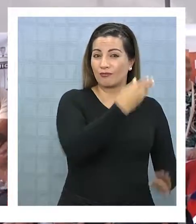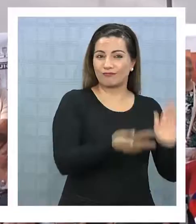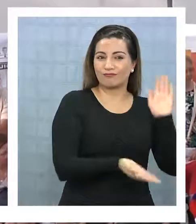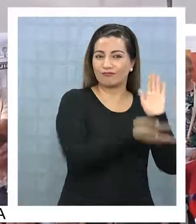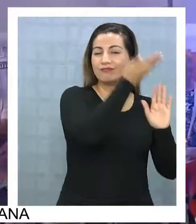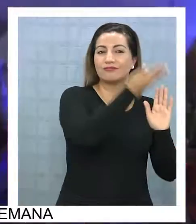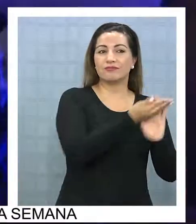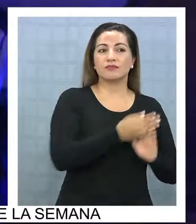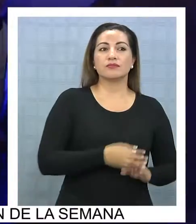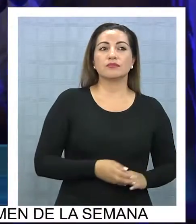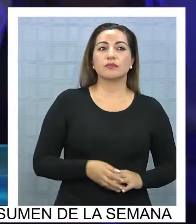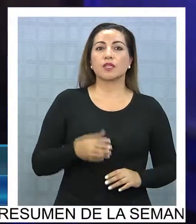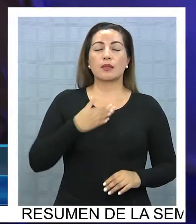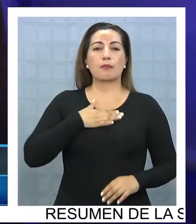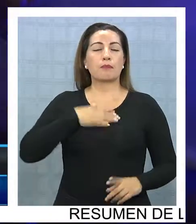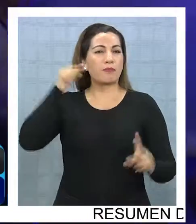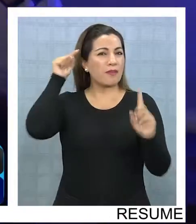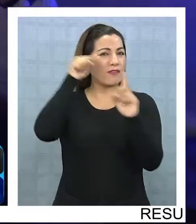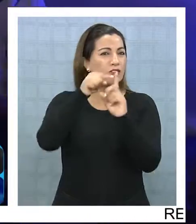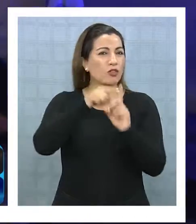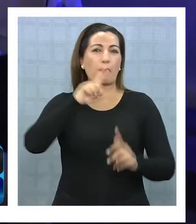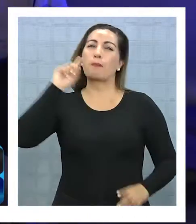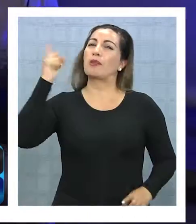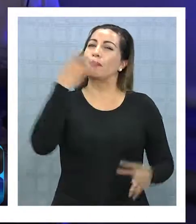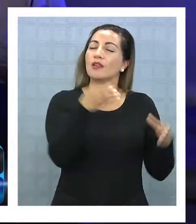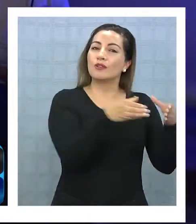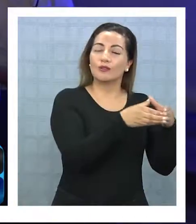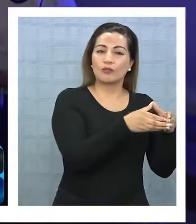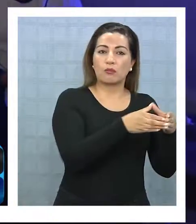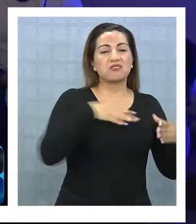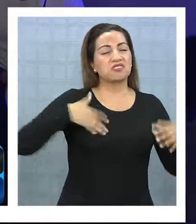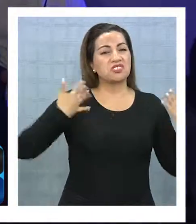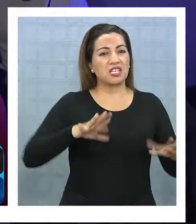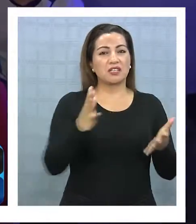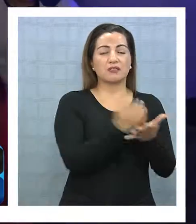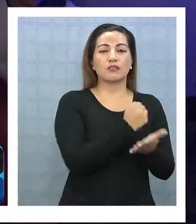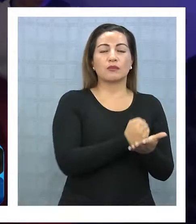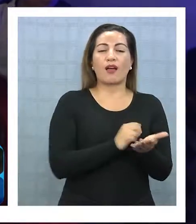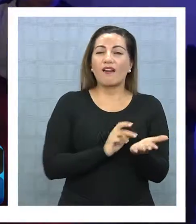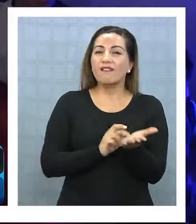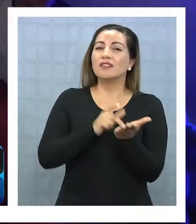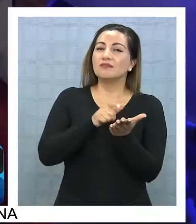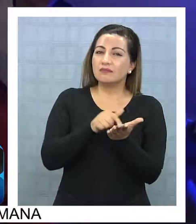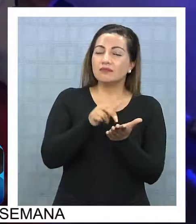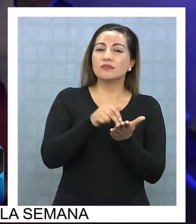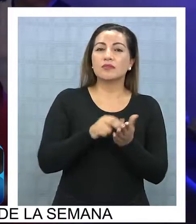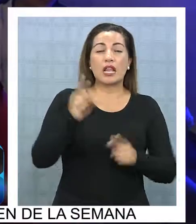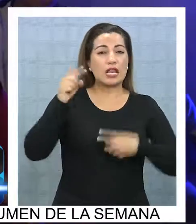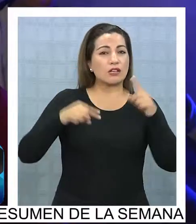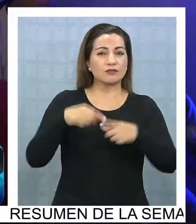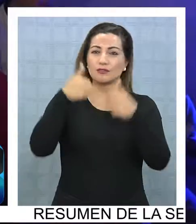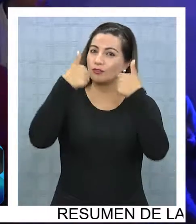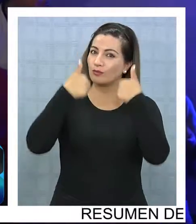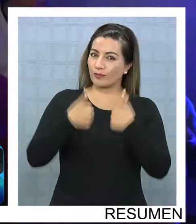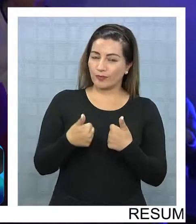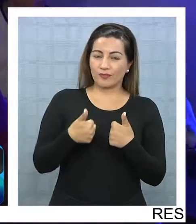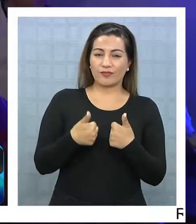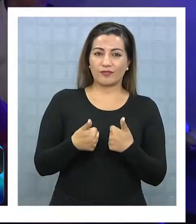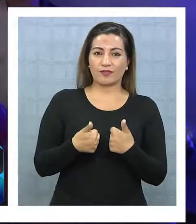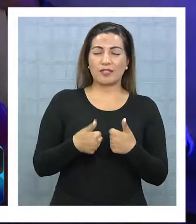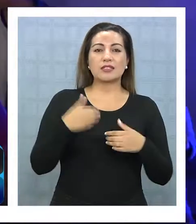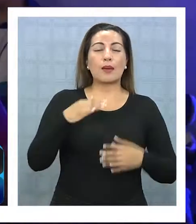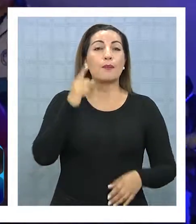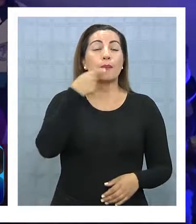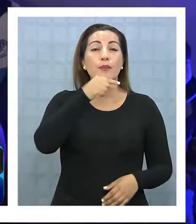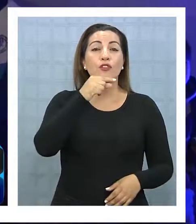Nuestro primer objetivo es salir primeras del grupo y nada, lo logramos. Vamos a ir paso a paso, estamos haciendo las cosas muy bien, vamos por los